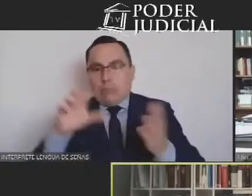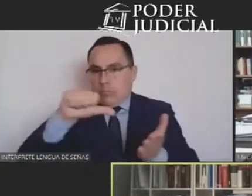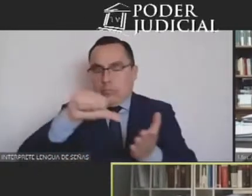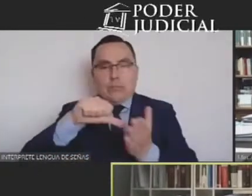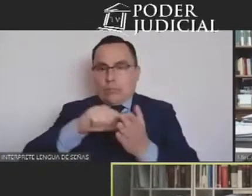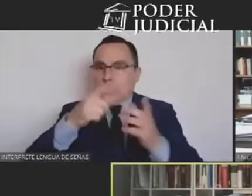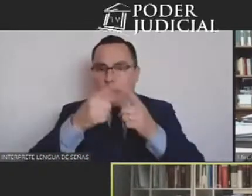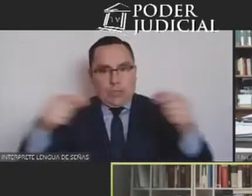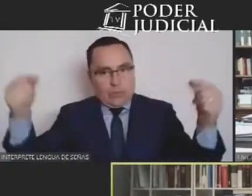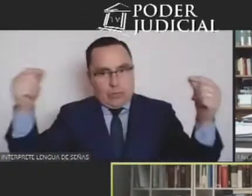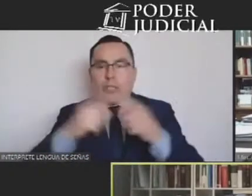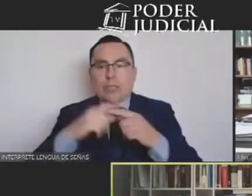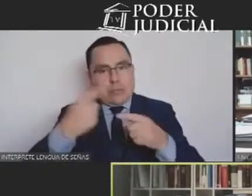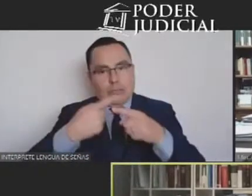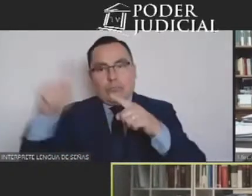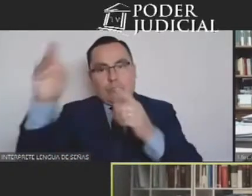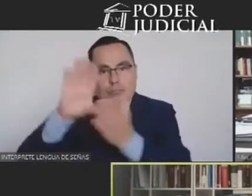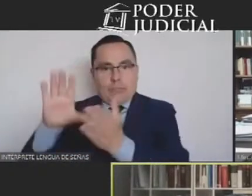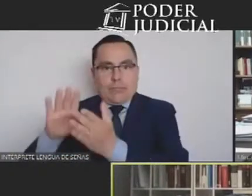Eso yo podría...